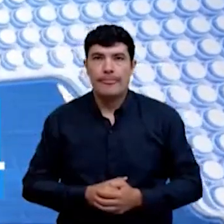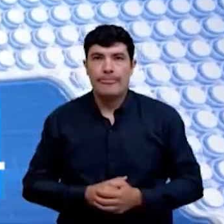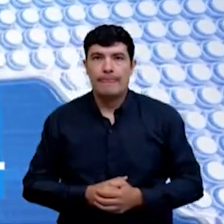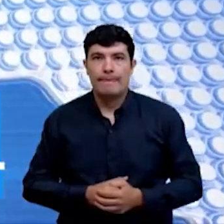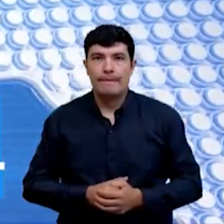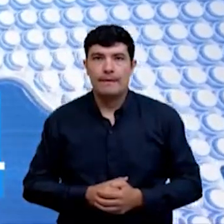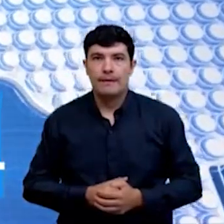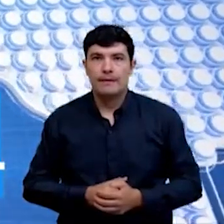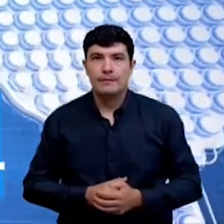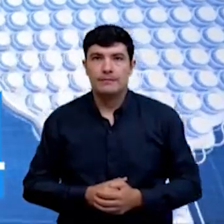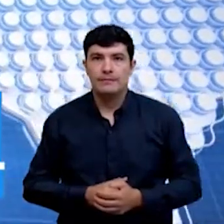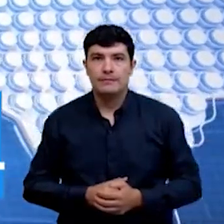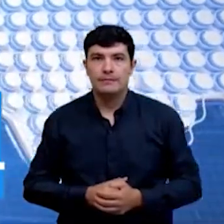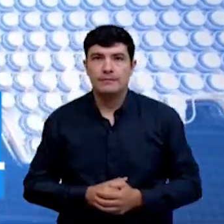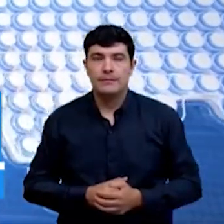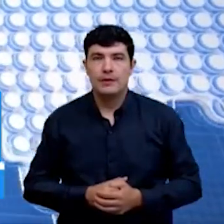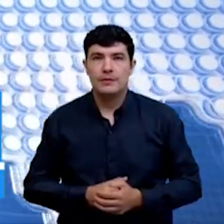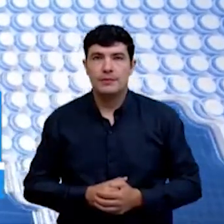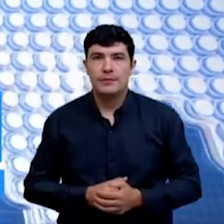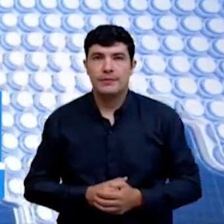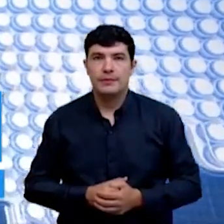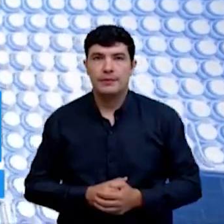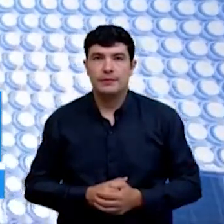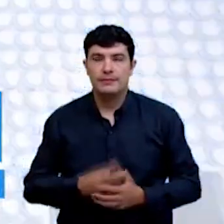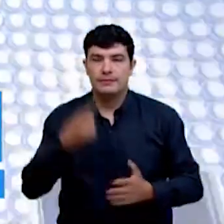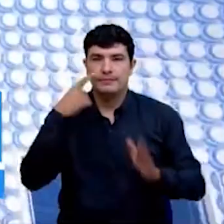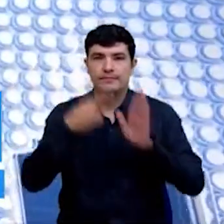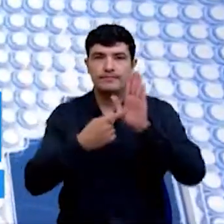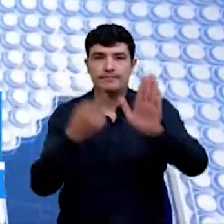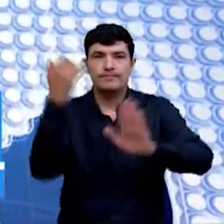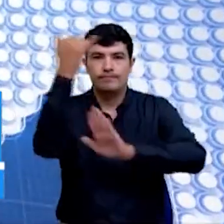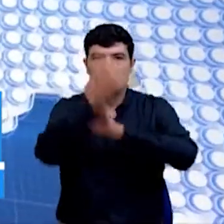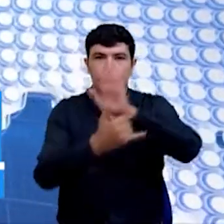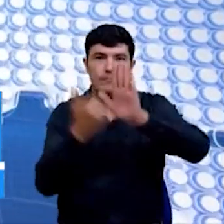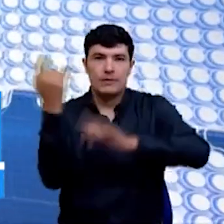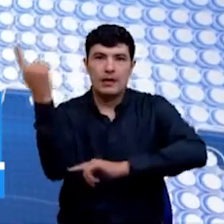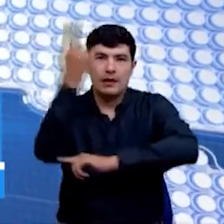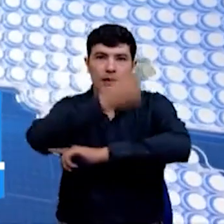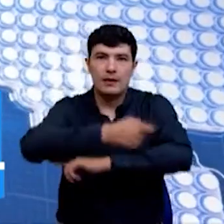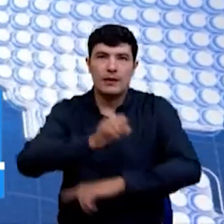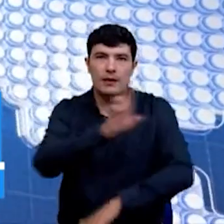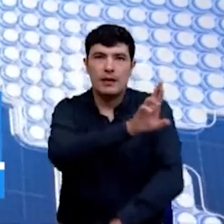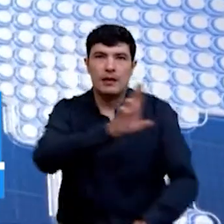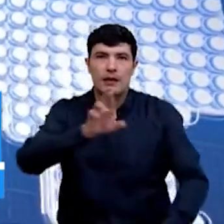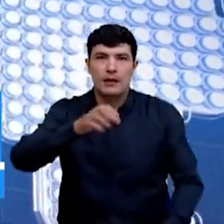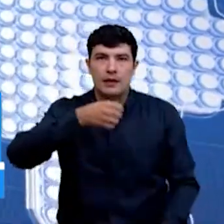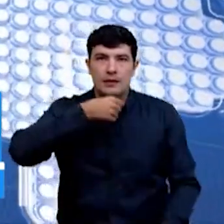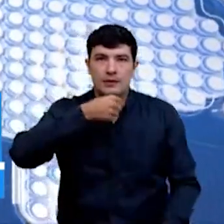Esta es la imagen del día en Oriente Noticias.